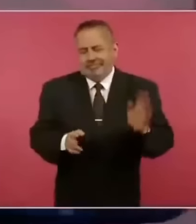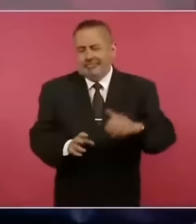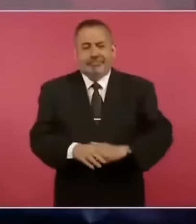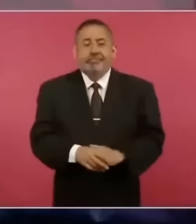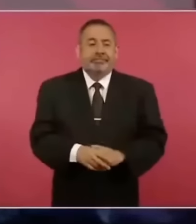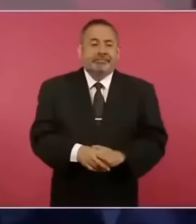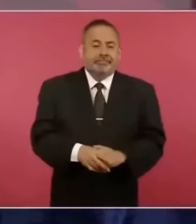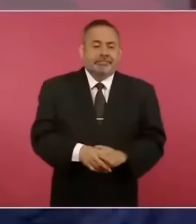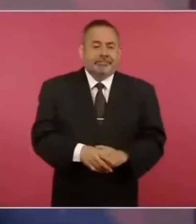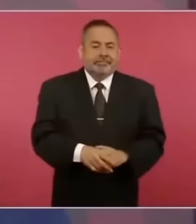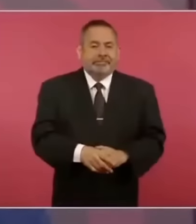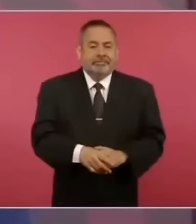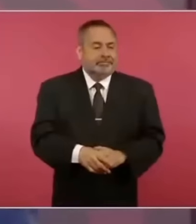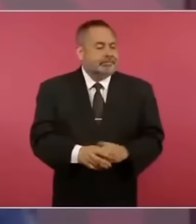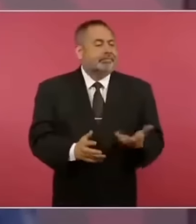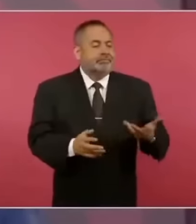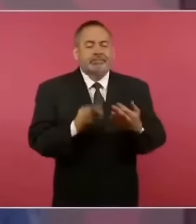¿qué haríamos